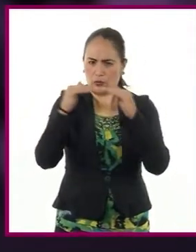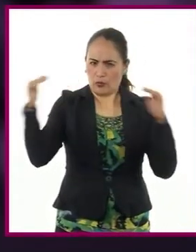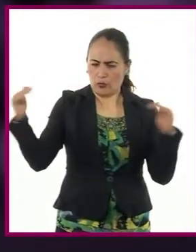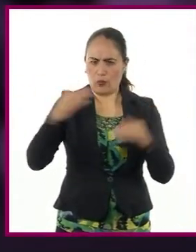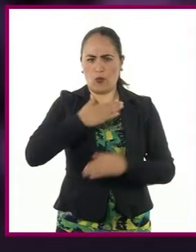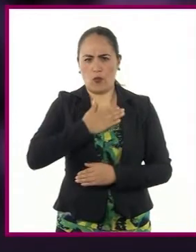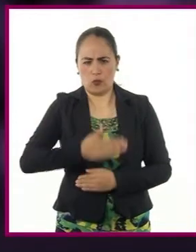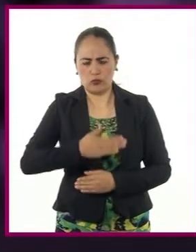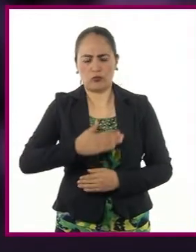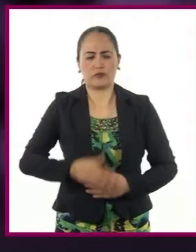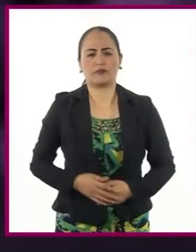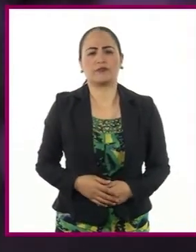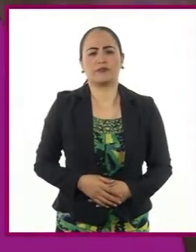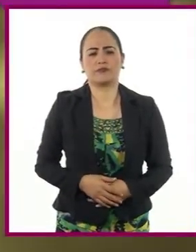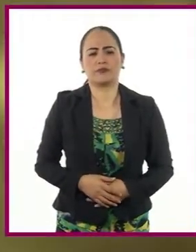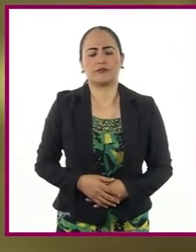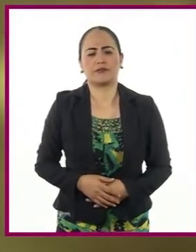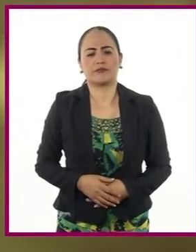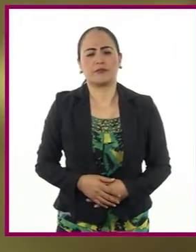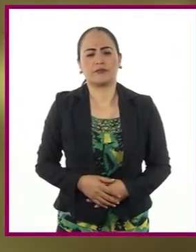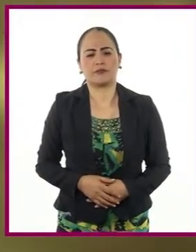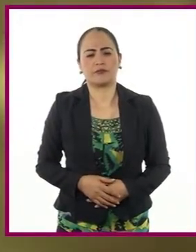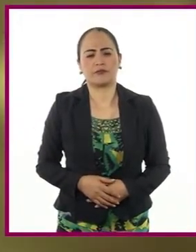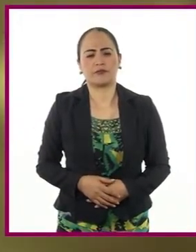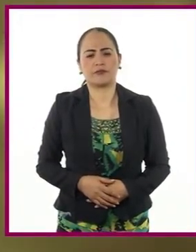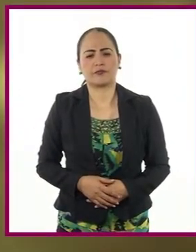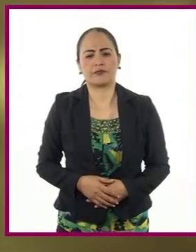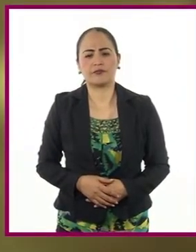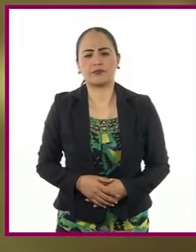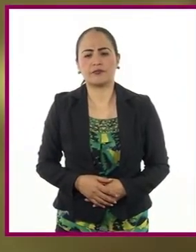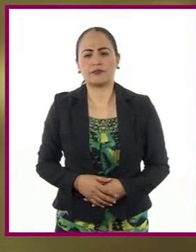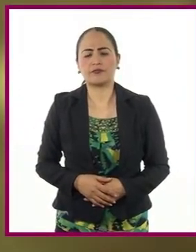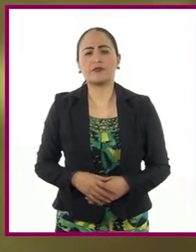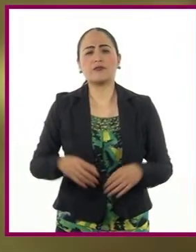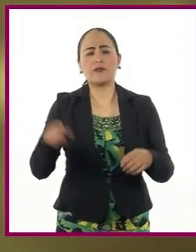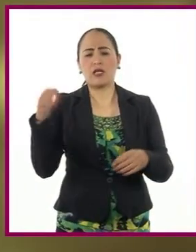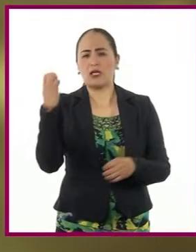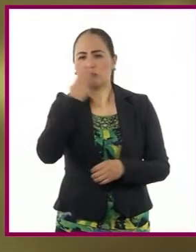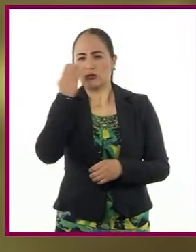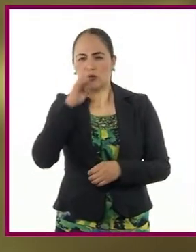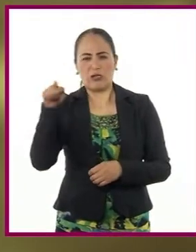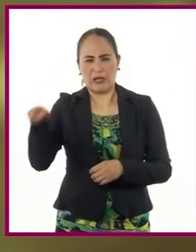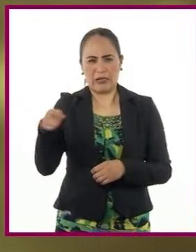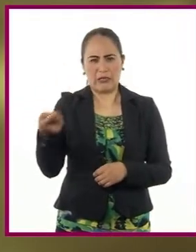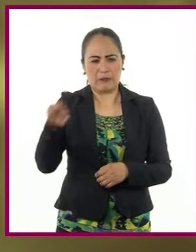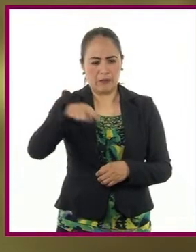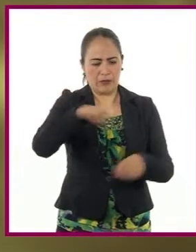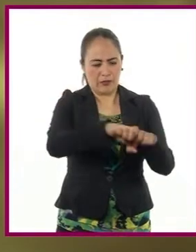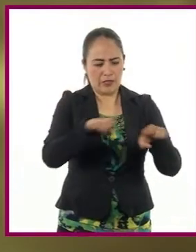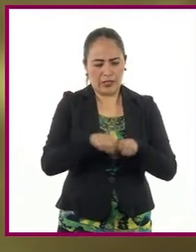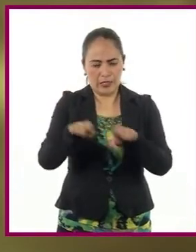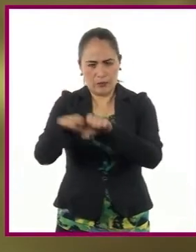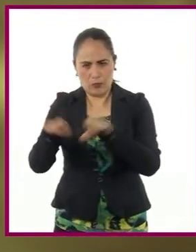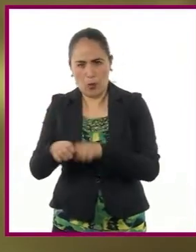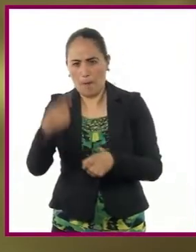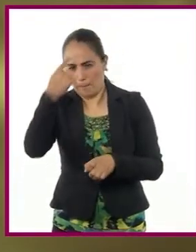ceder para ganar algo. En la escuela nos pidieron armar equipos para hacer un ejercicio de negociación.